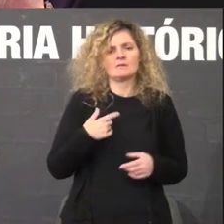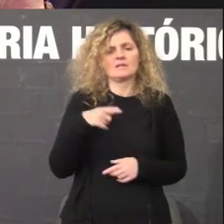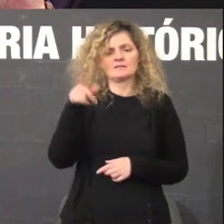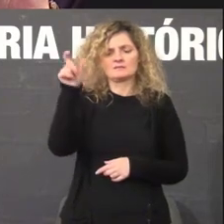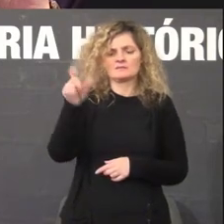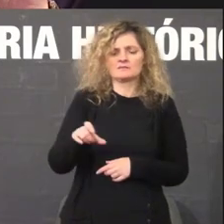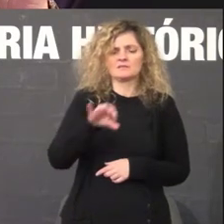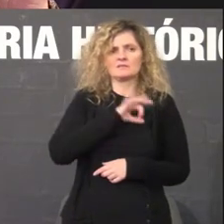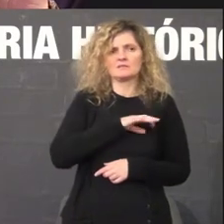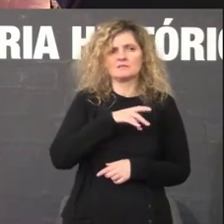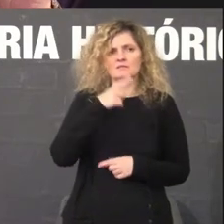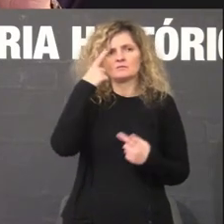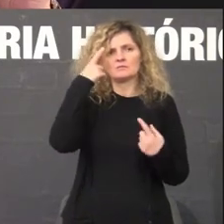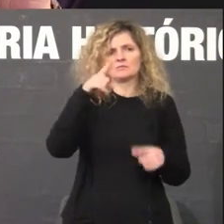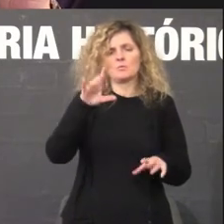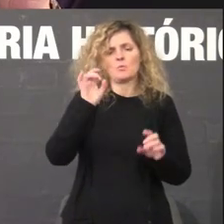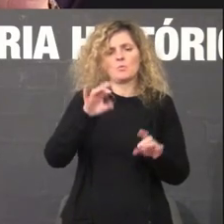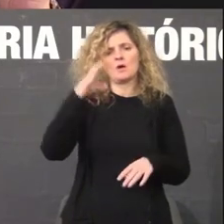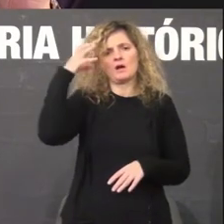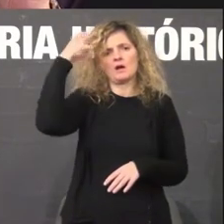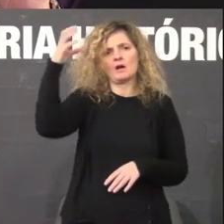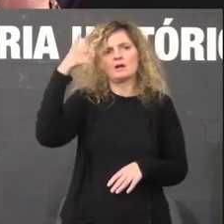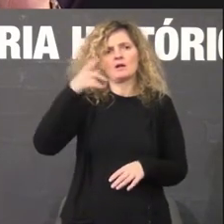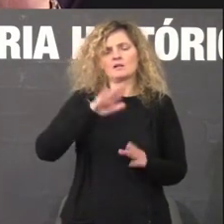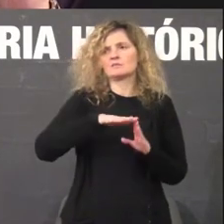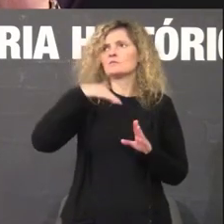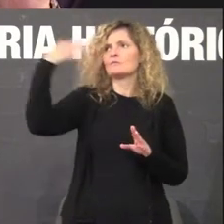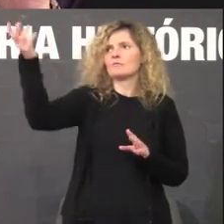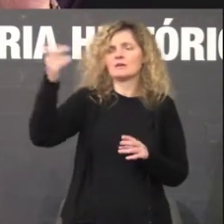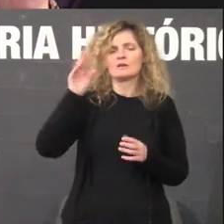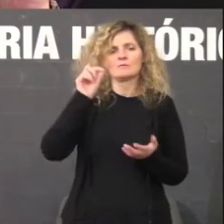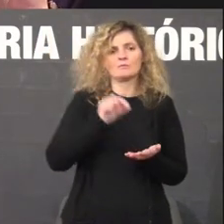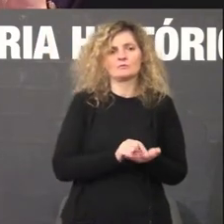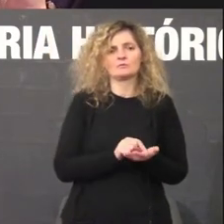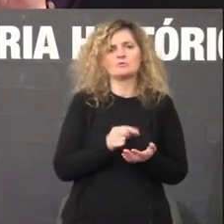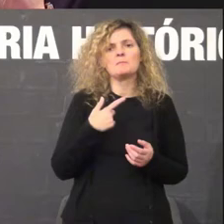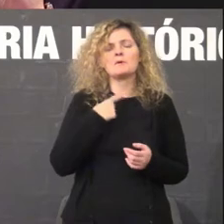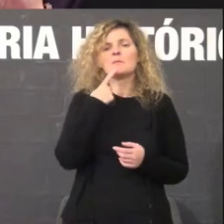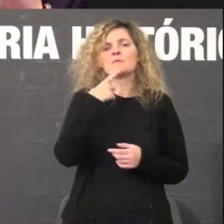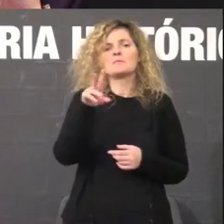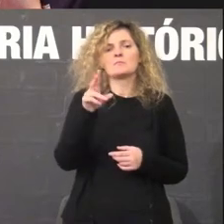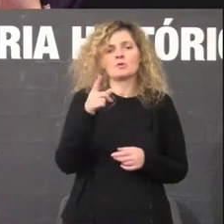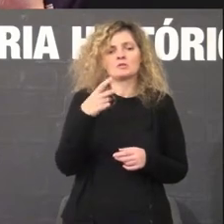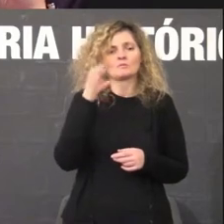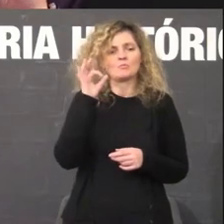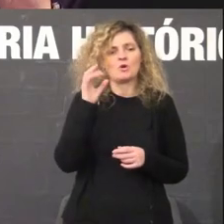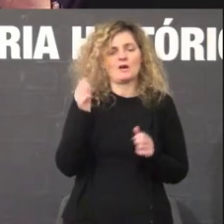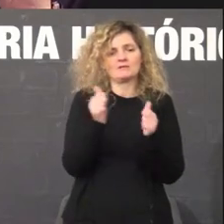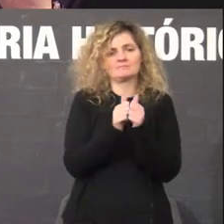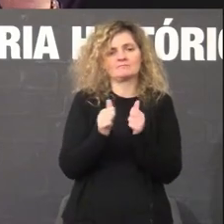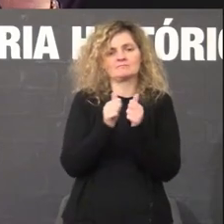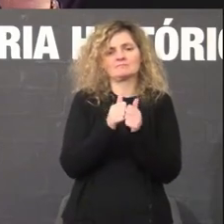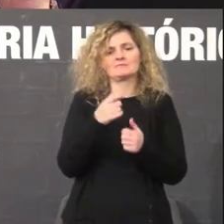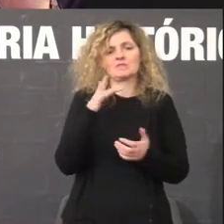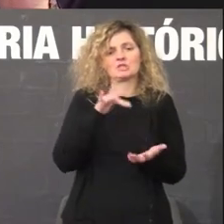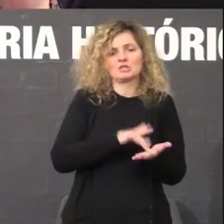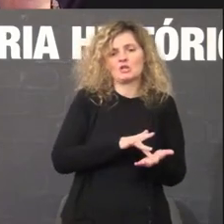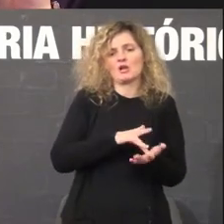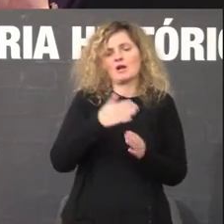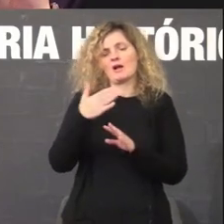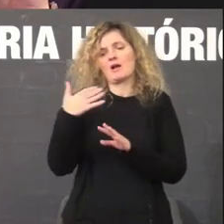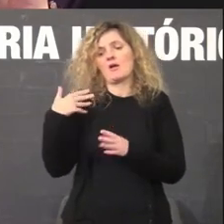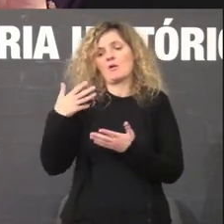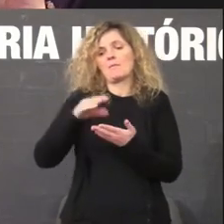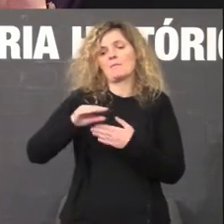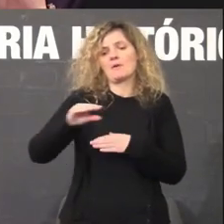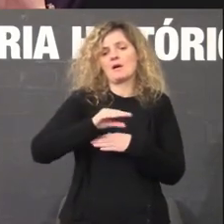señor que se haga como se hacía con los reyes al exilio, que se vaya y fuera, ¿no? Pero me importa tres cominos lo de las señoras con las que esté y los pagos que